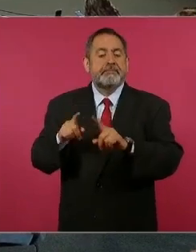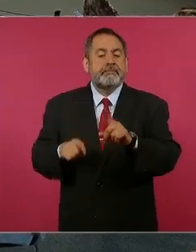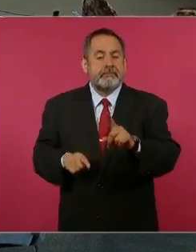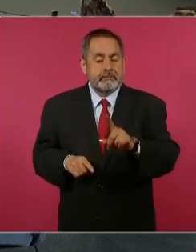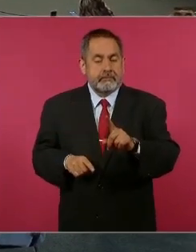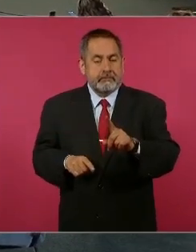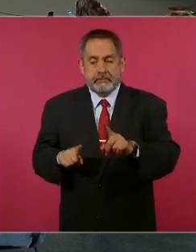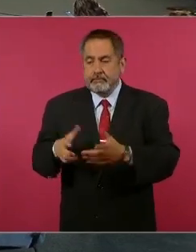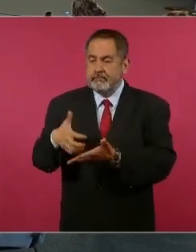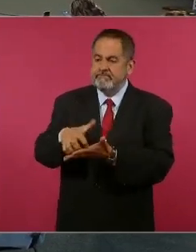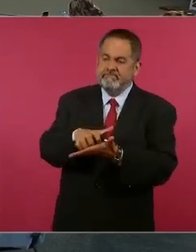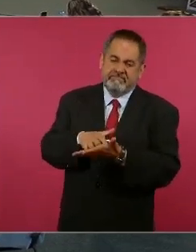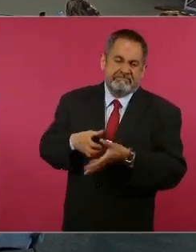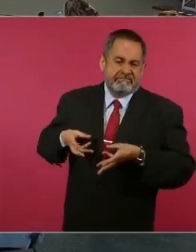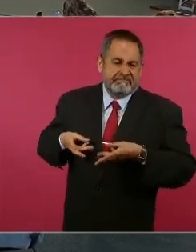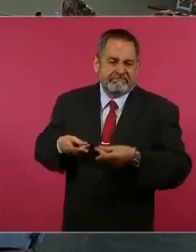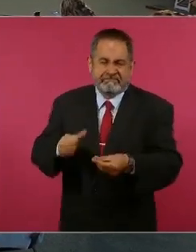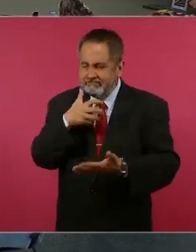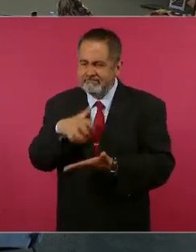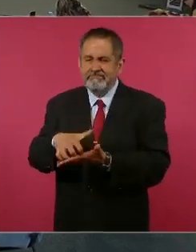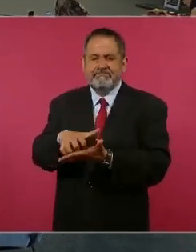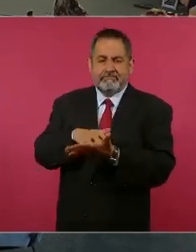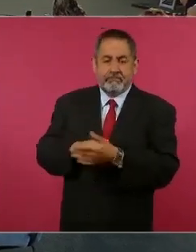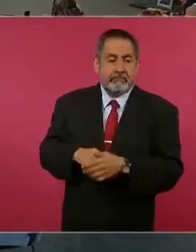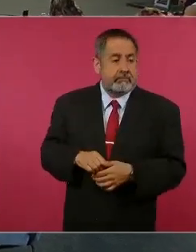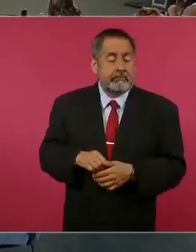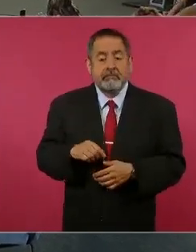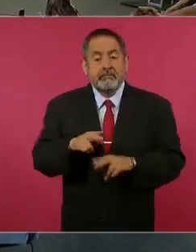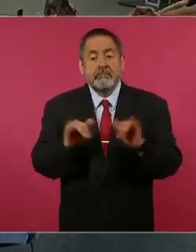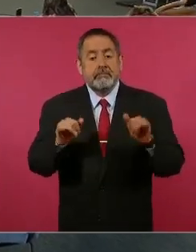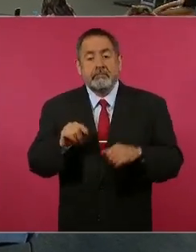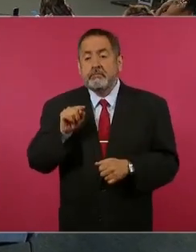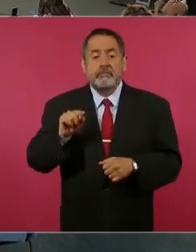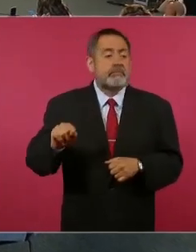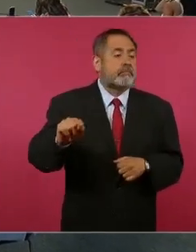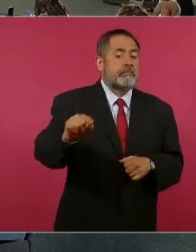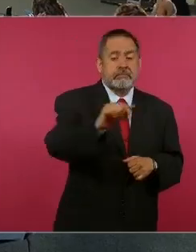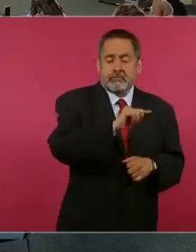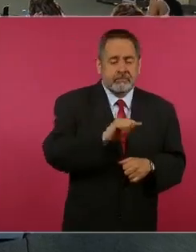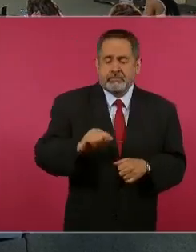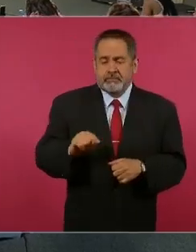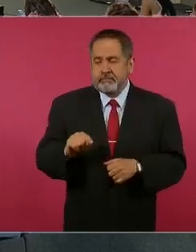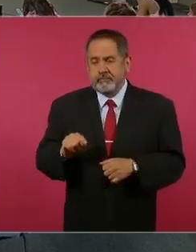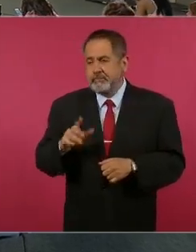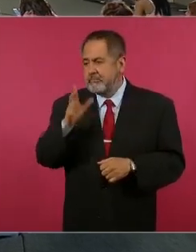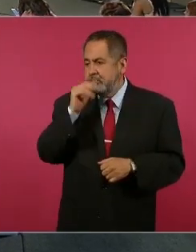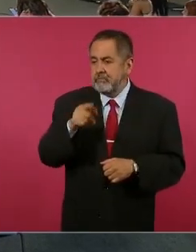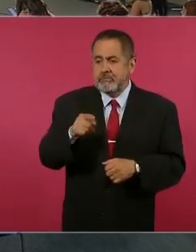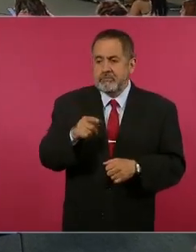la austeridad republicana, que ningún servidor público, o sea, dejarlo